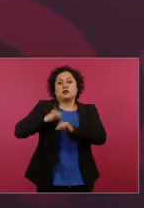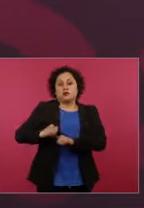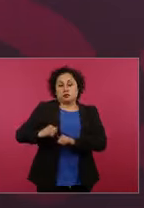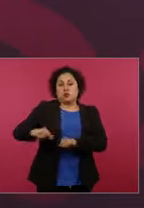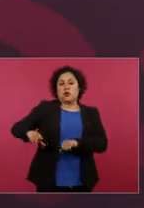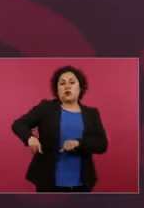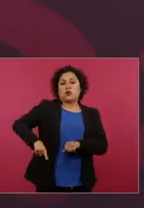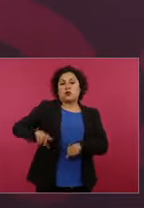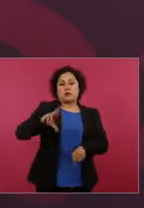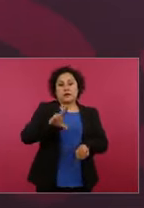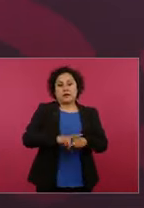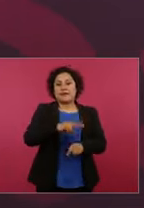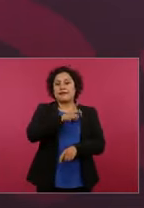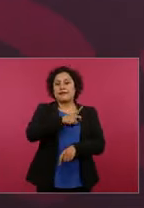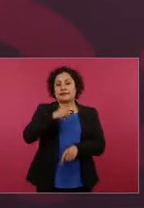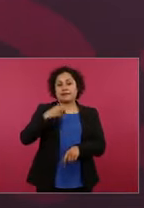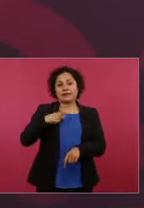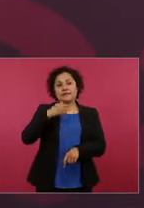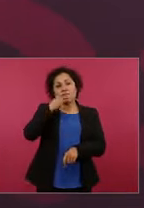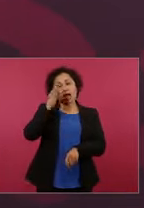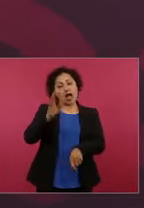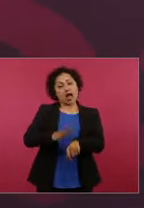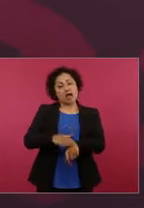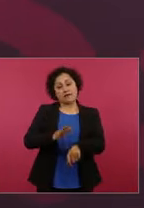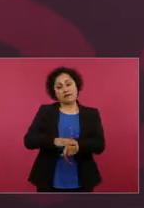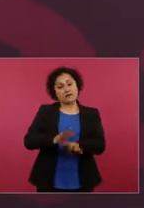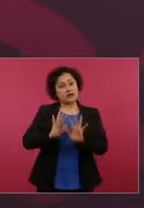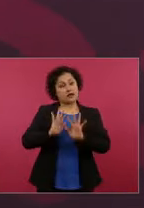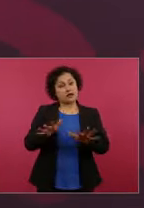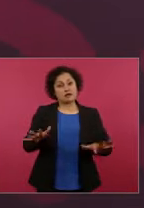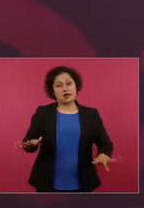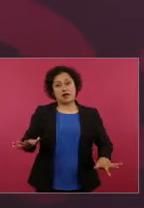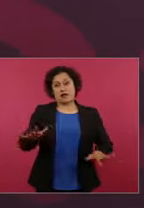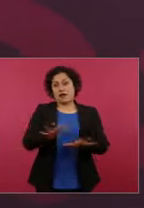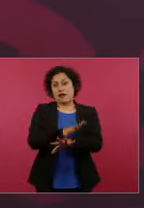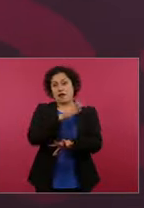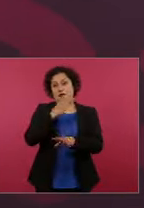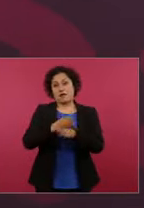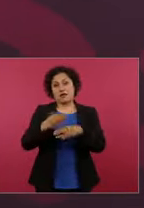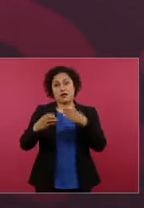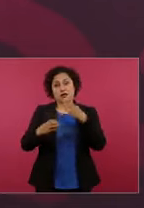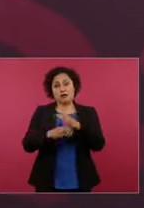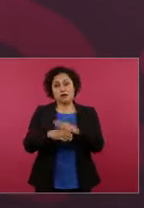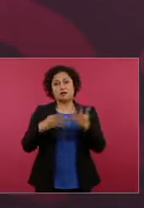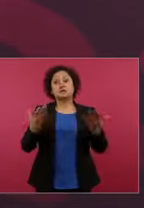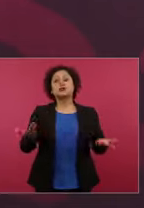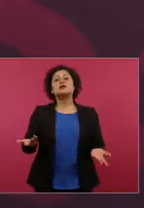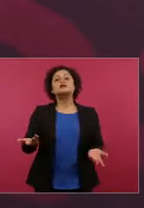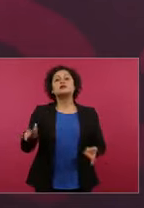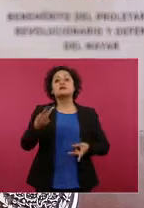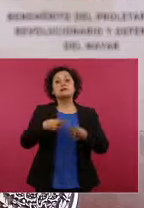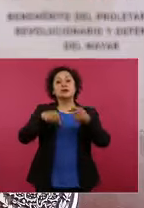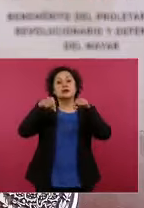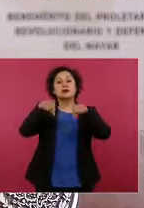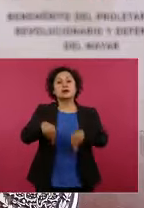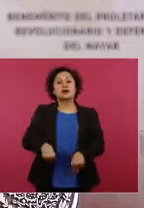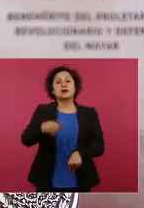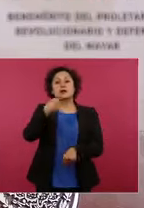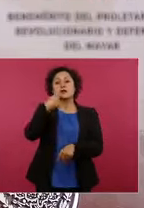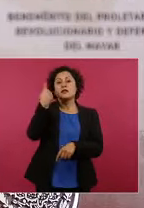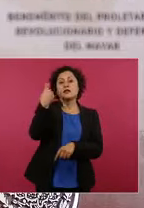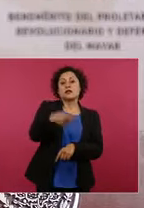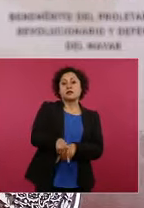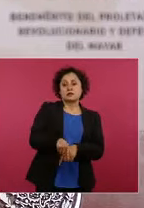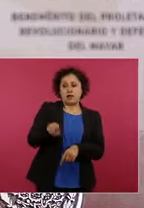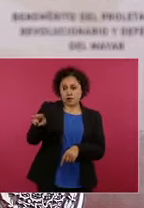son otros tiempos, que hay denuncias, que mira, estás hablando de una persona que está en la cárcel.